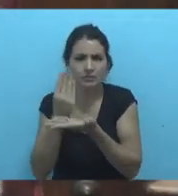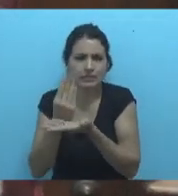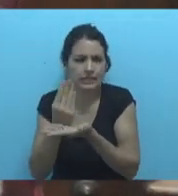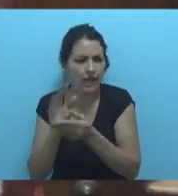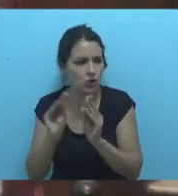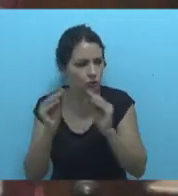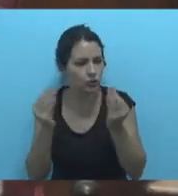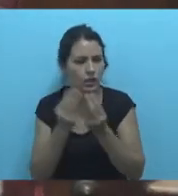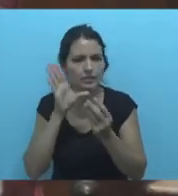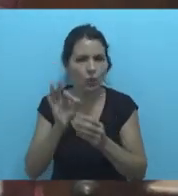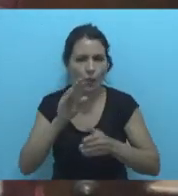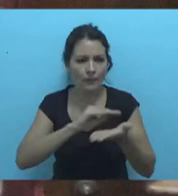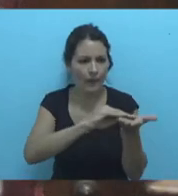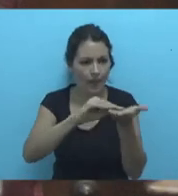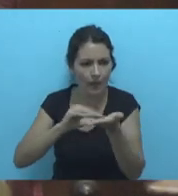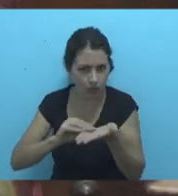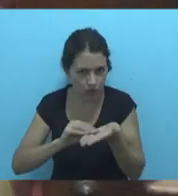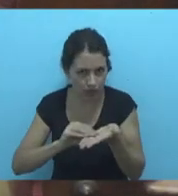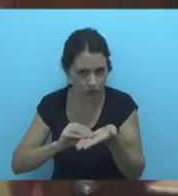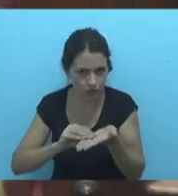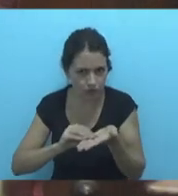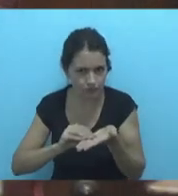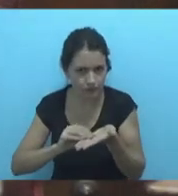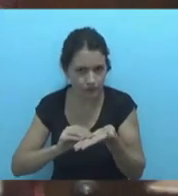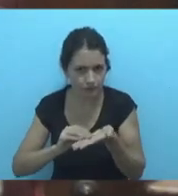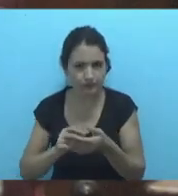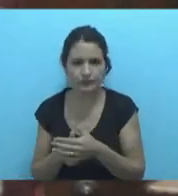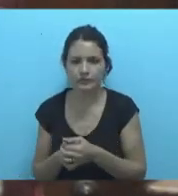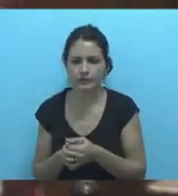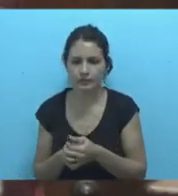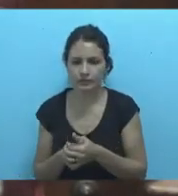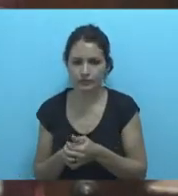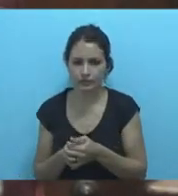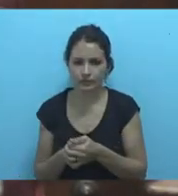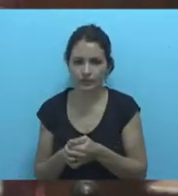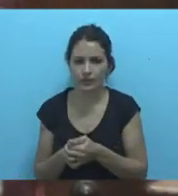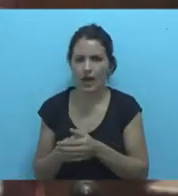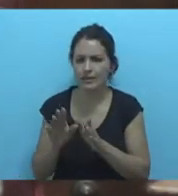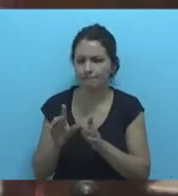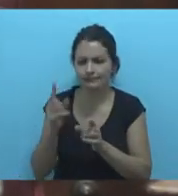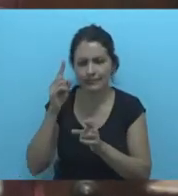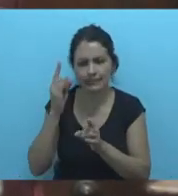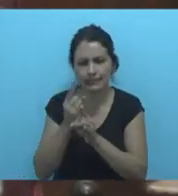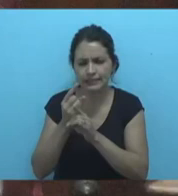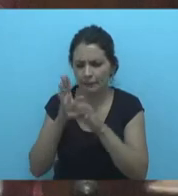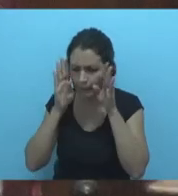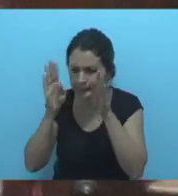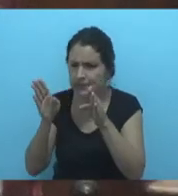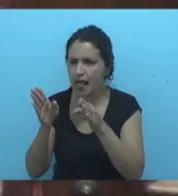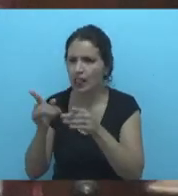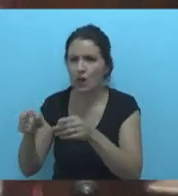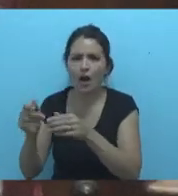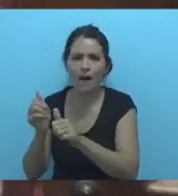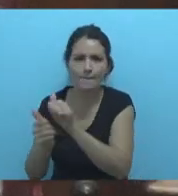de llevar adelante desprovista cualquier tipo de acción que se le dé cualquier connotación político-partidaria que pueda teñir